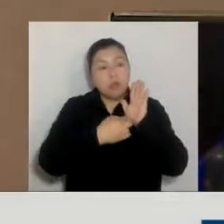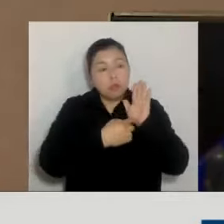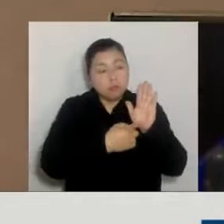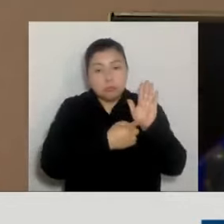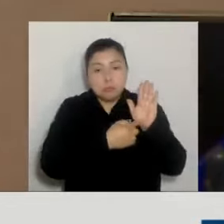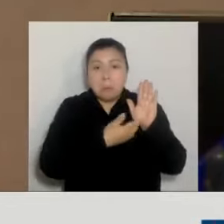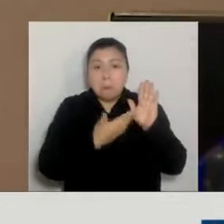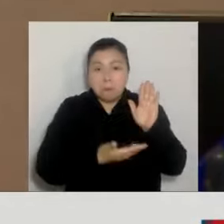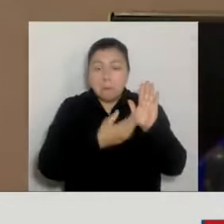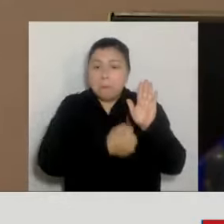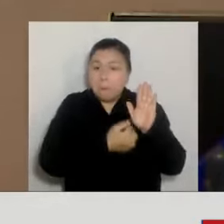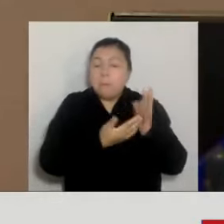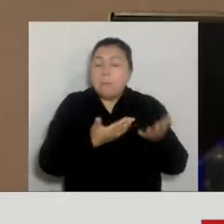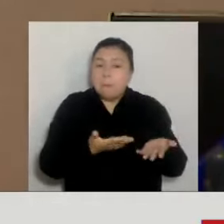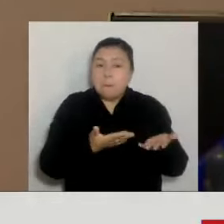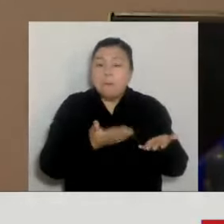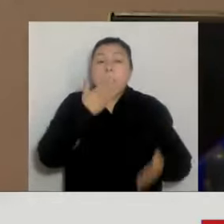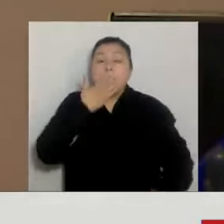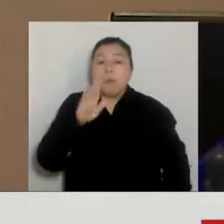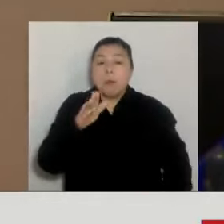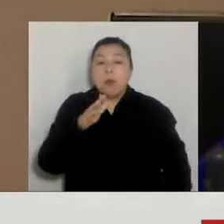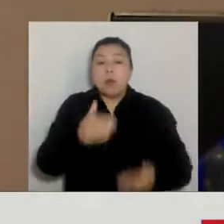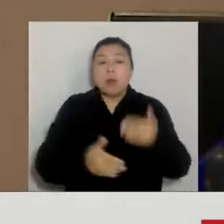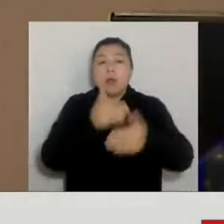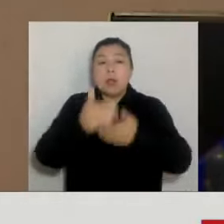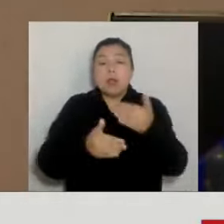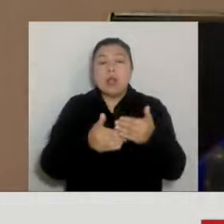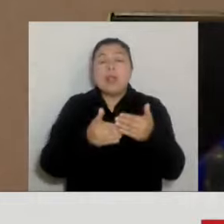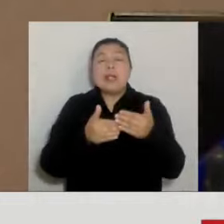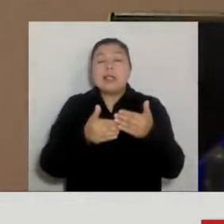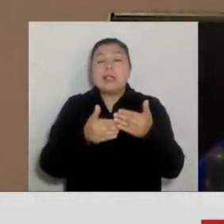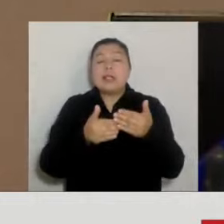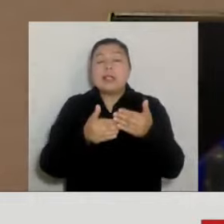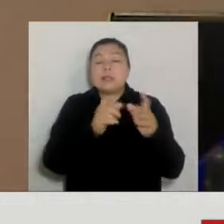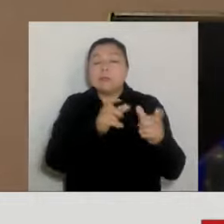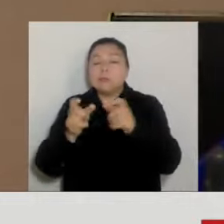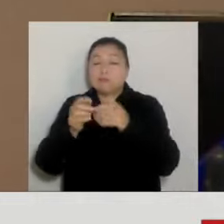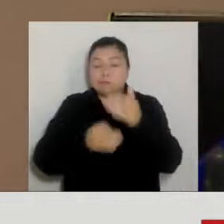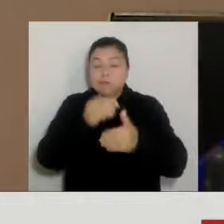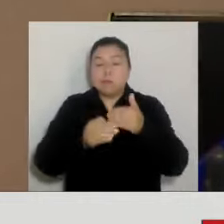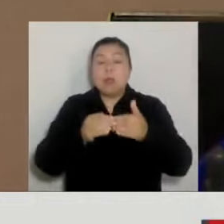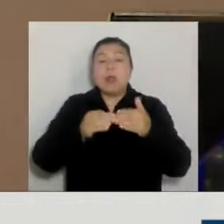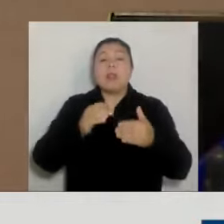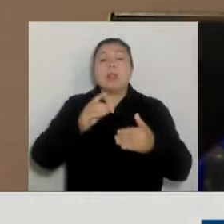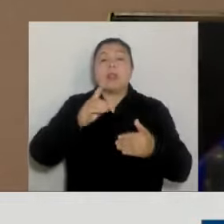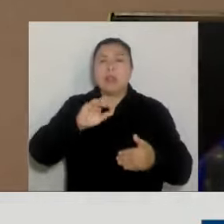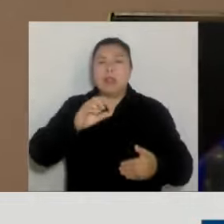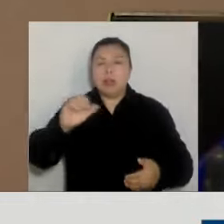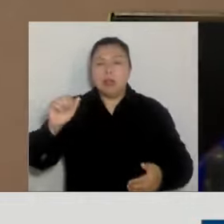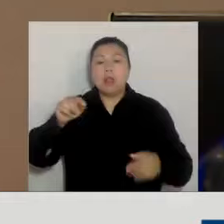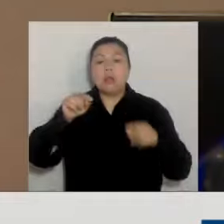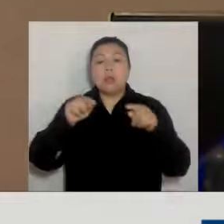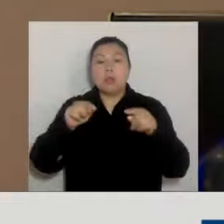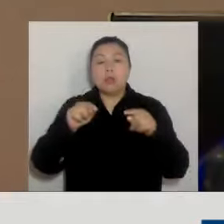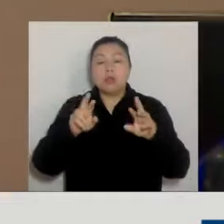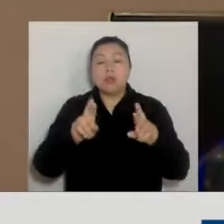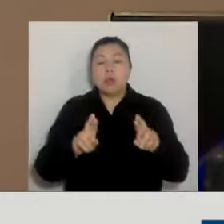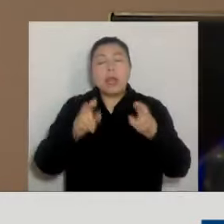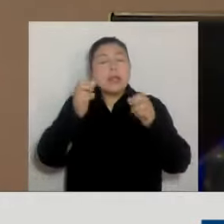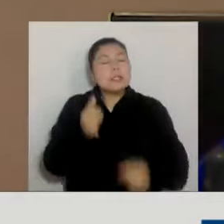para mejorar cierto los procedimientos de fiscalización y vigilancia por parte de la dga esperamos que siempre